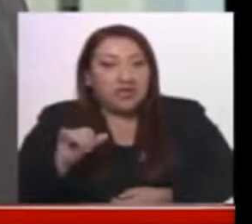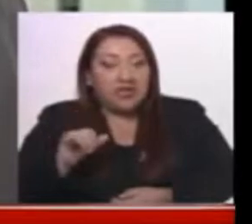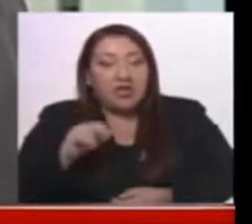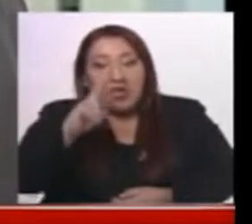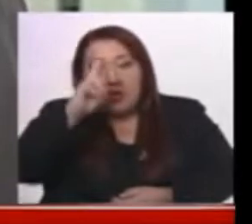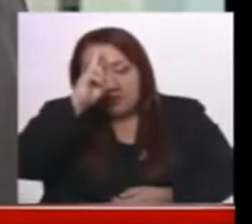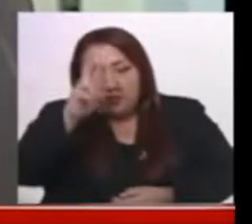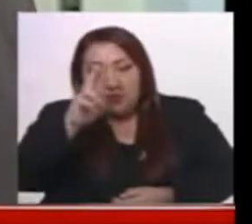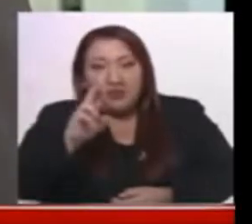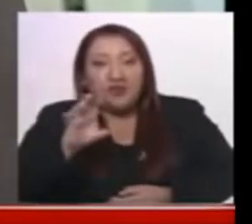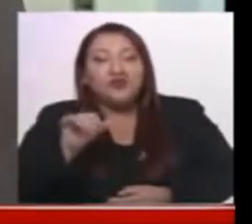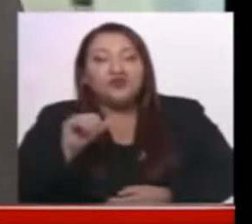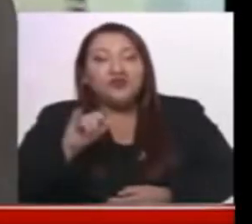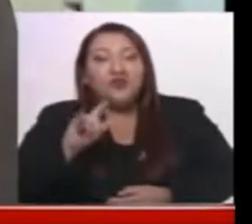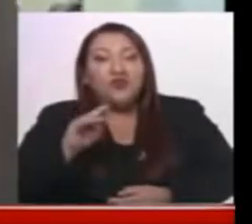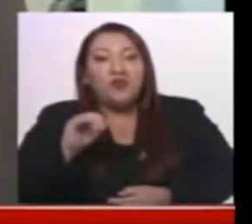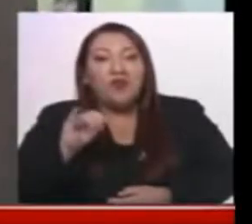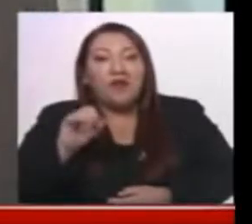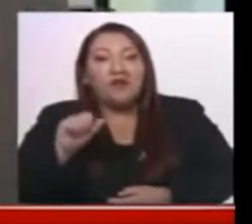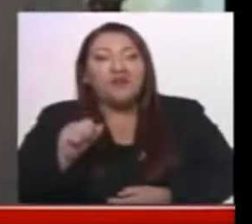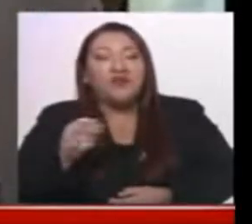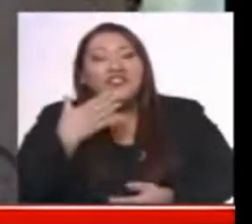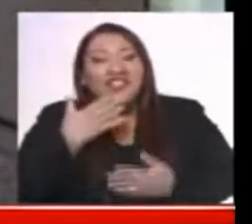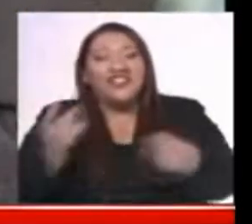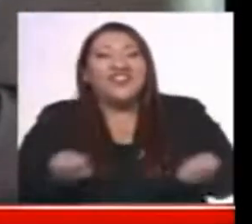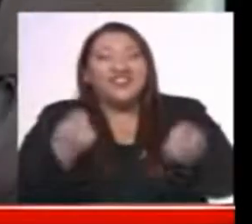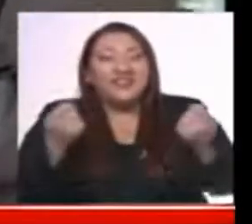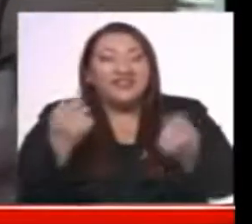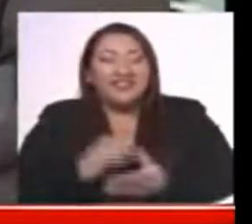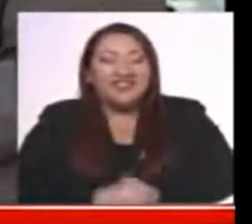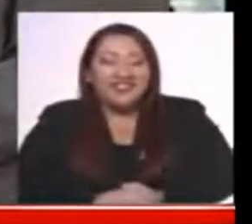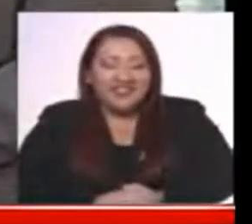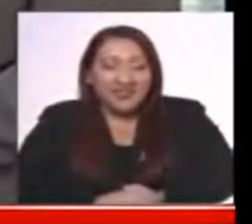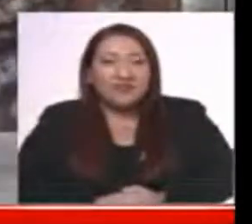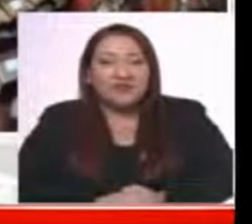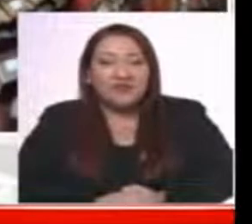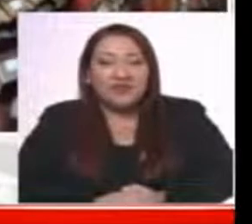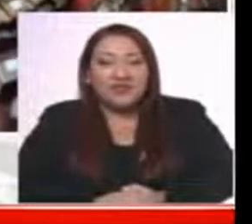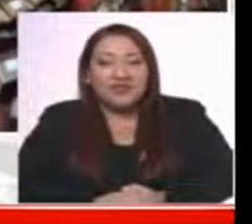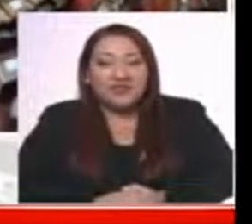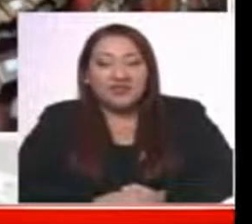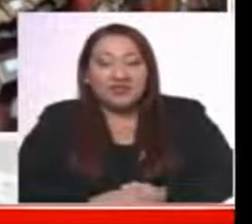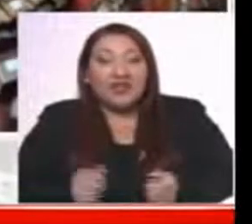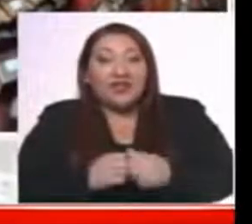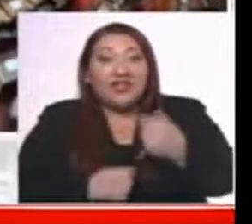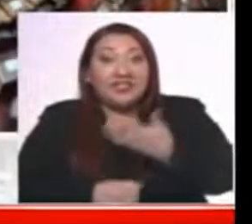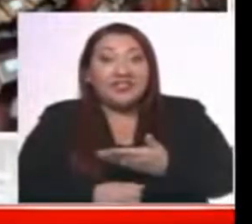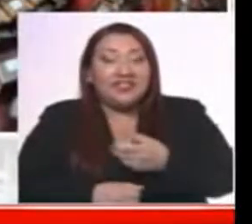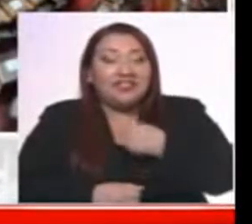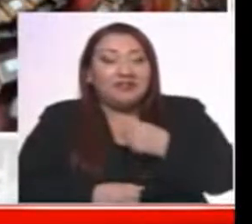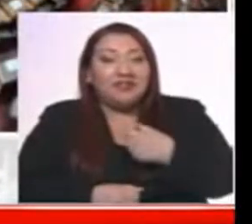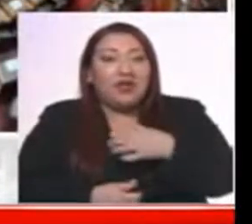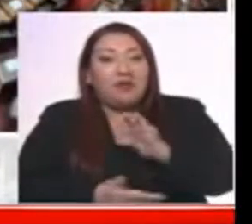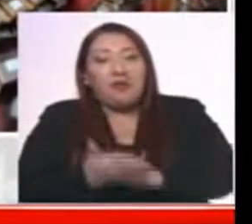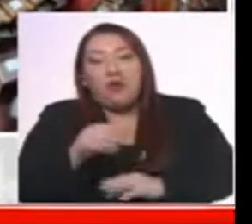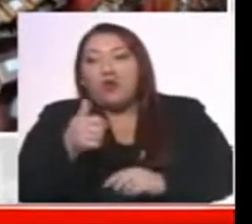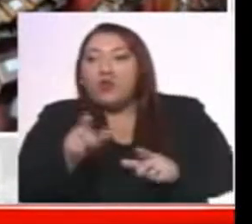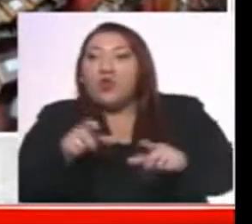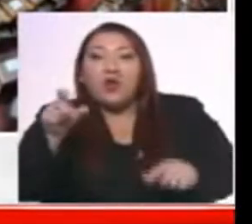suyo más sinchisco nada. Felices fiestas patrias, señor Julio. Bien, y con esta entrevista nos vamos a otro